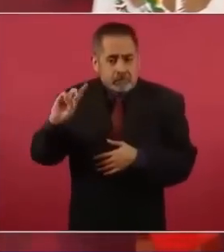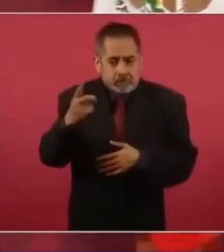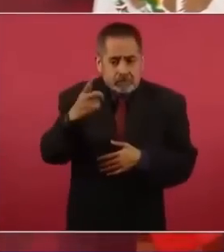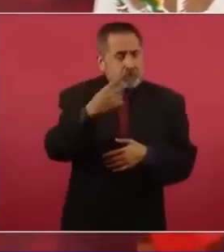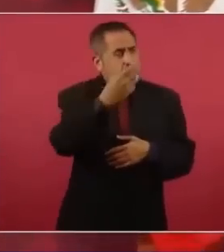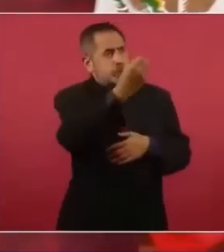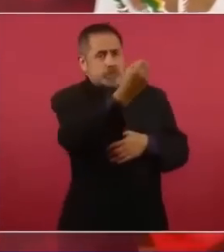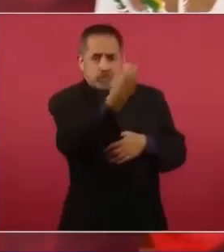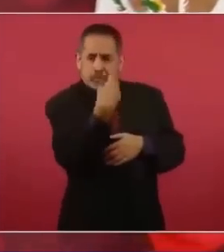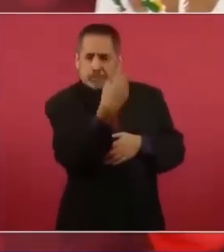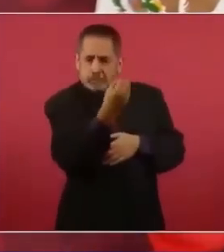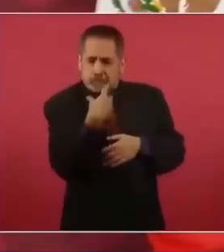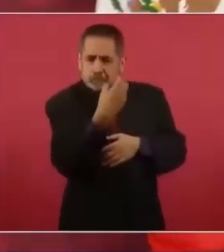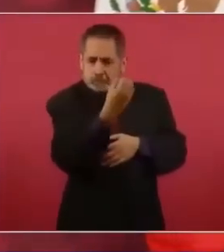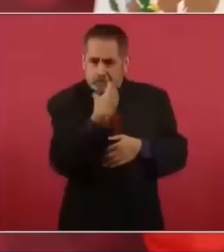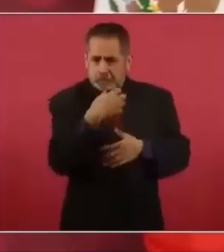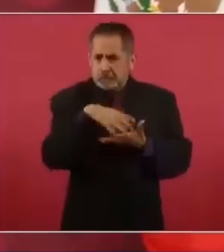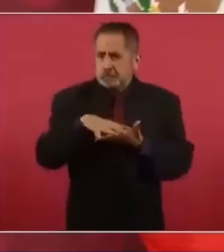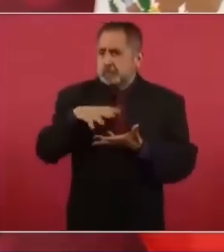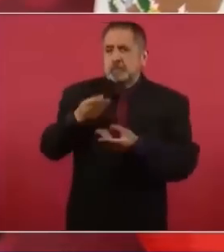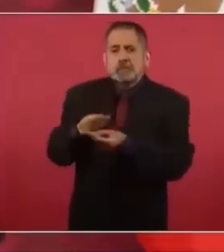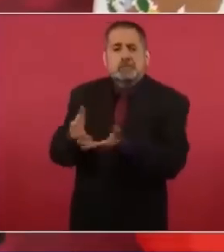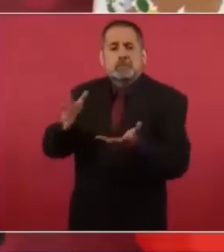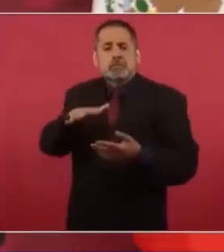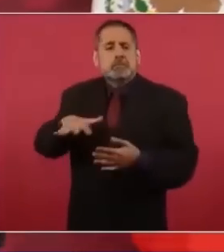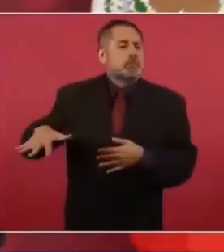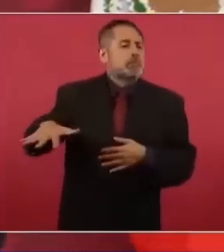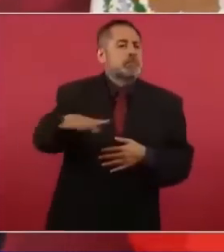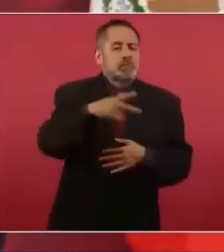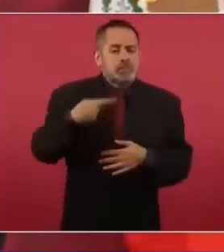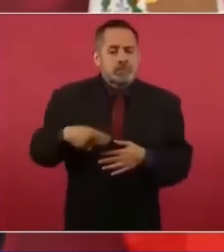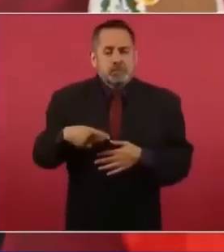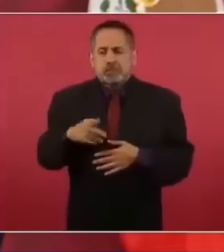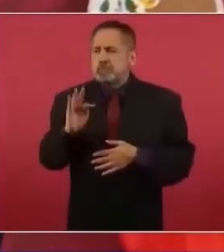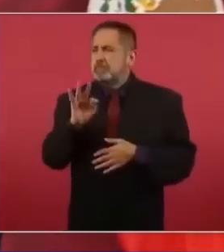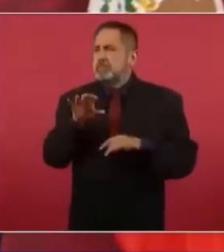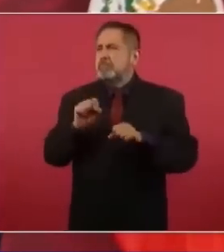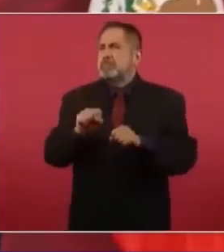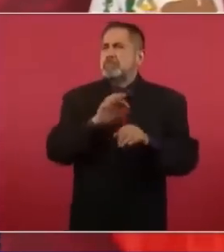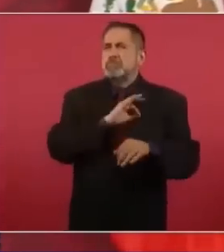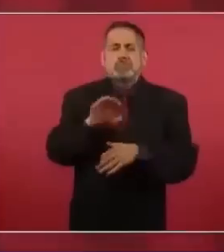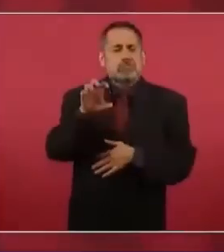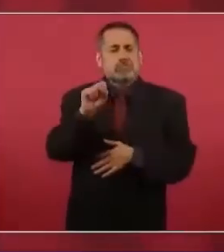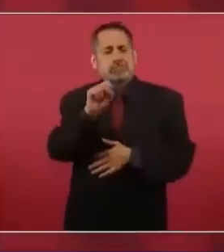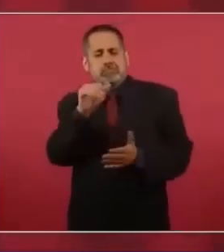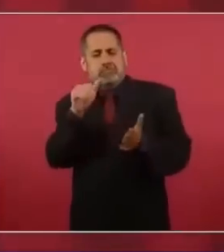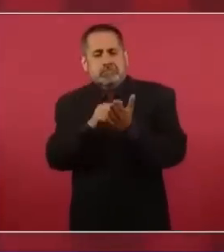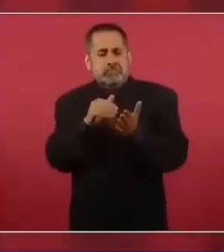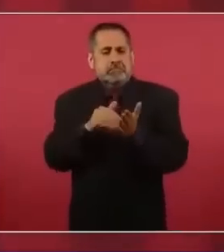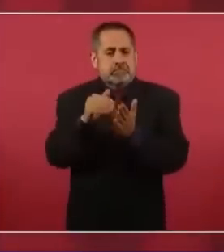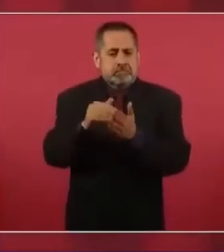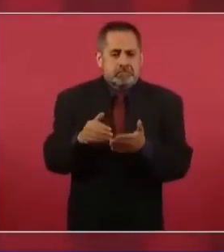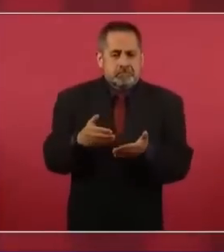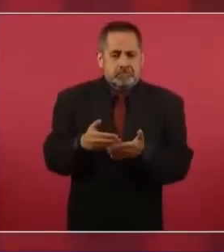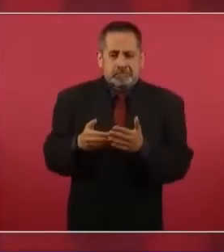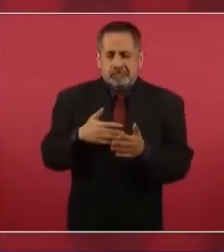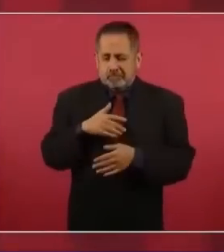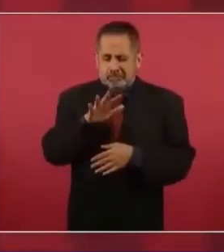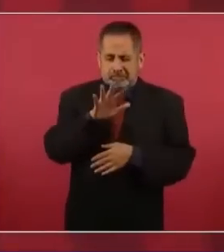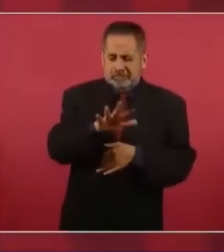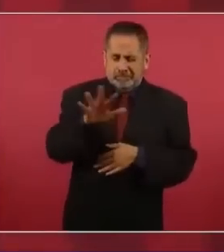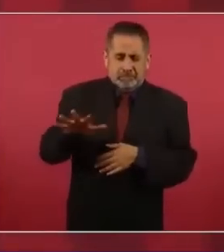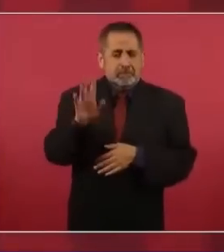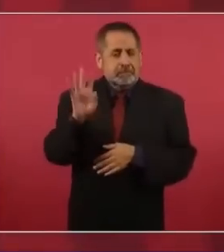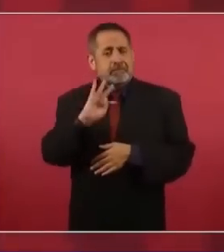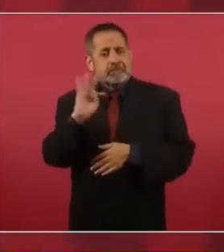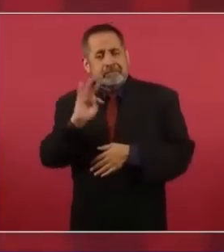dólares y podemos llegar a 60,000. La proyección hasta ahora es 55, pero